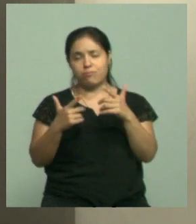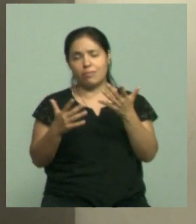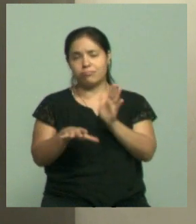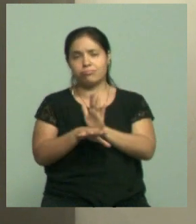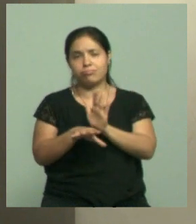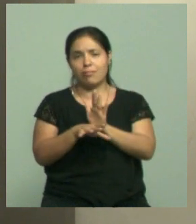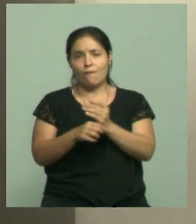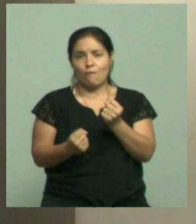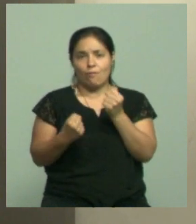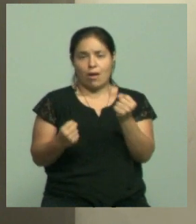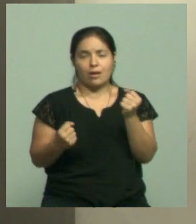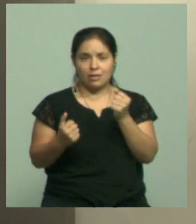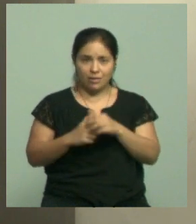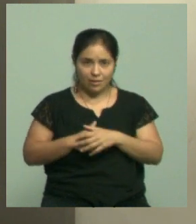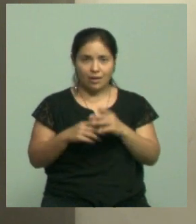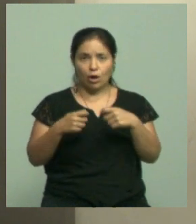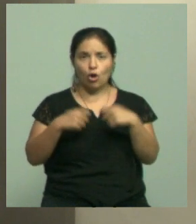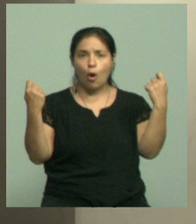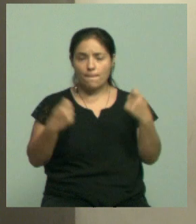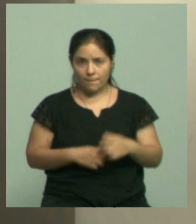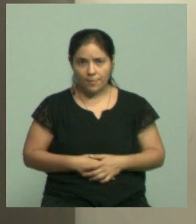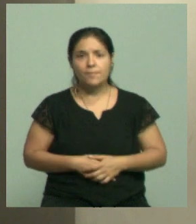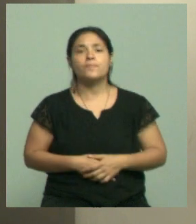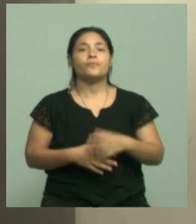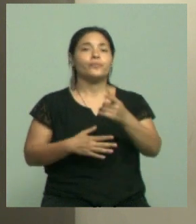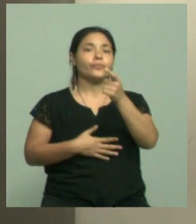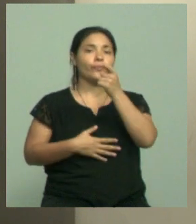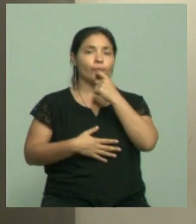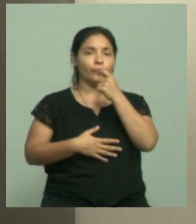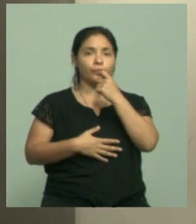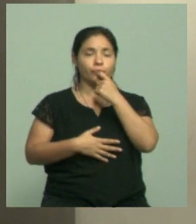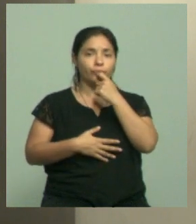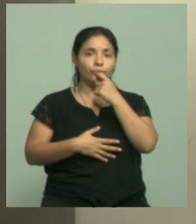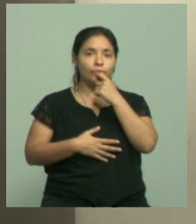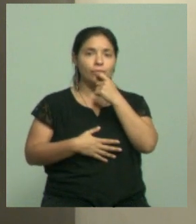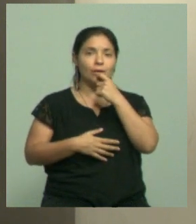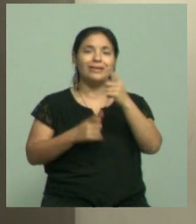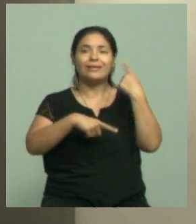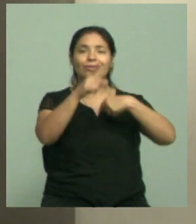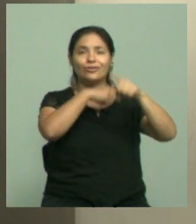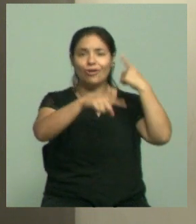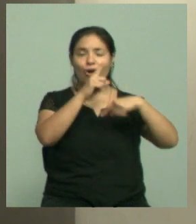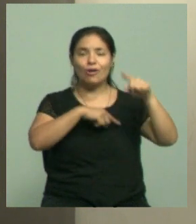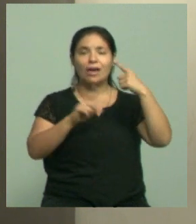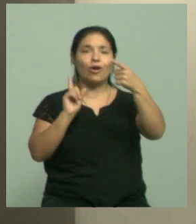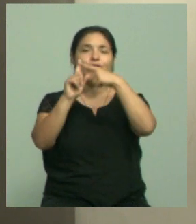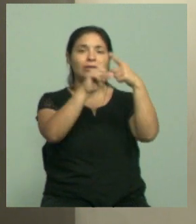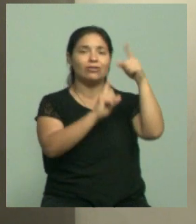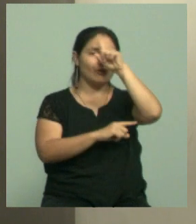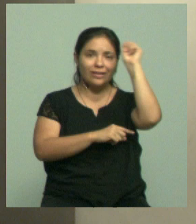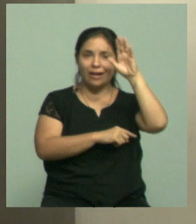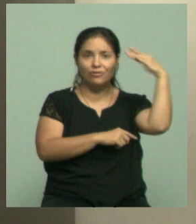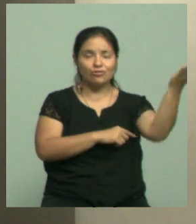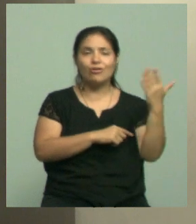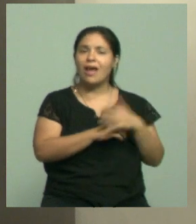se podrían decir que nada tienen que ver con la historia de las relaciones internacionales y bilaterales de nuestro país, que hacen